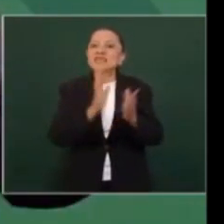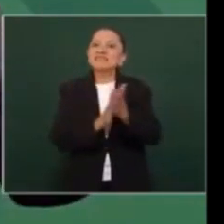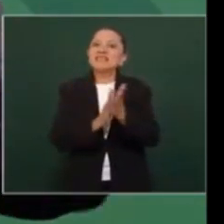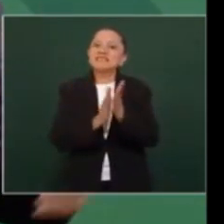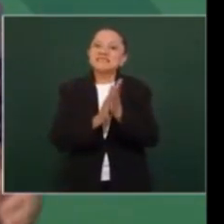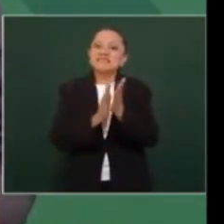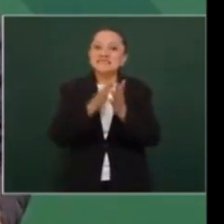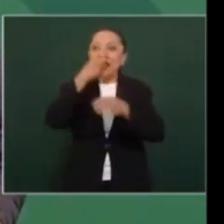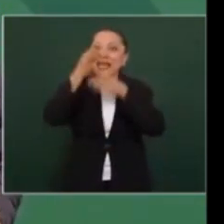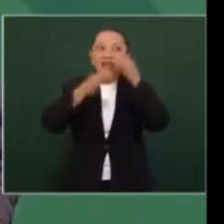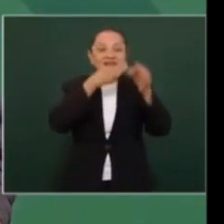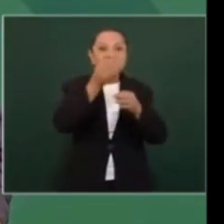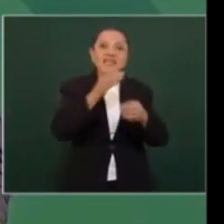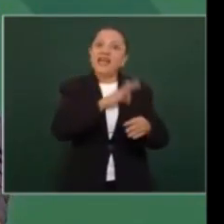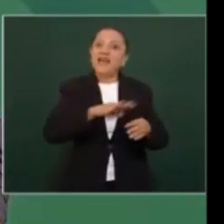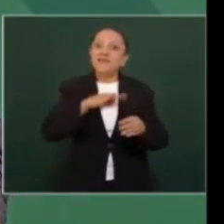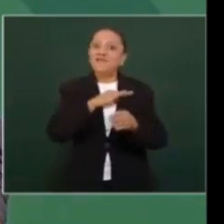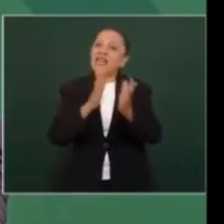medios de información,